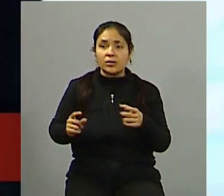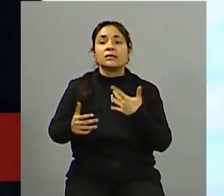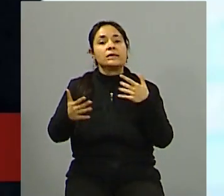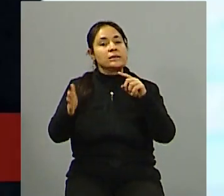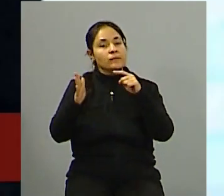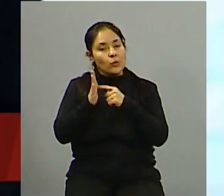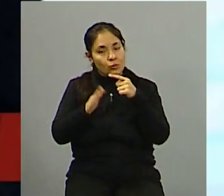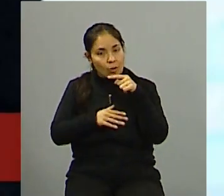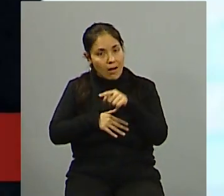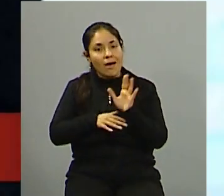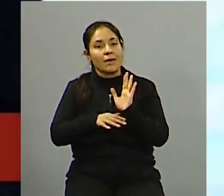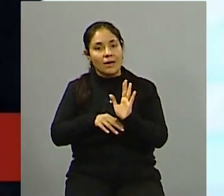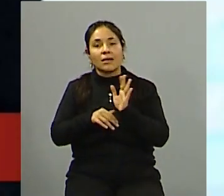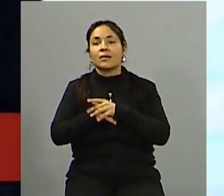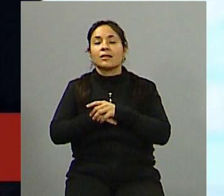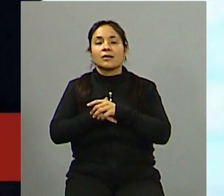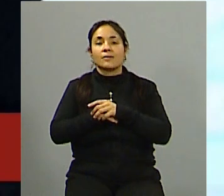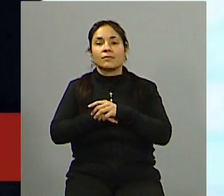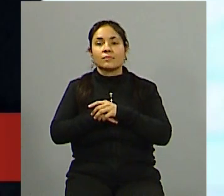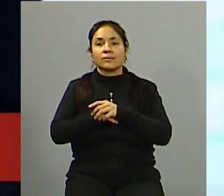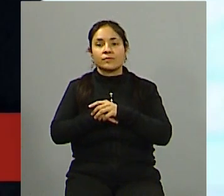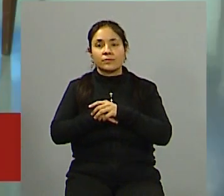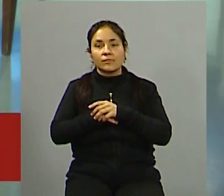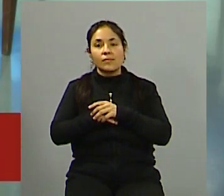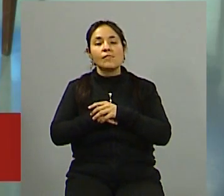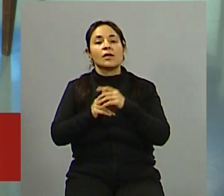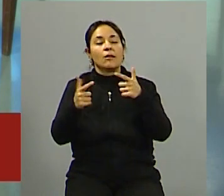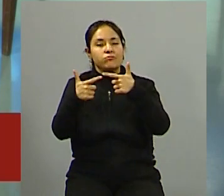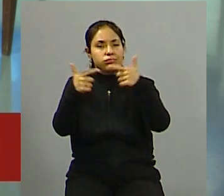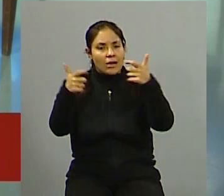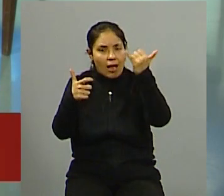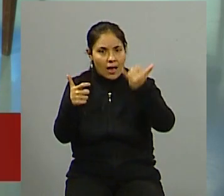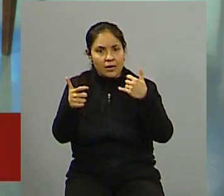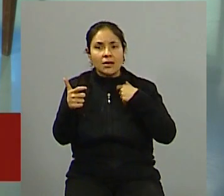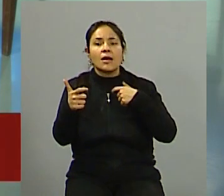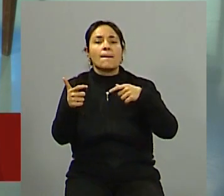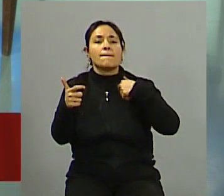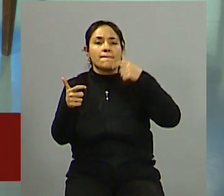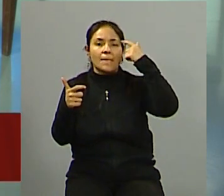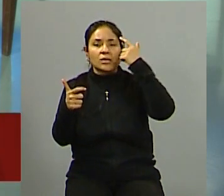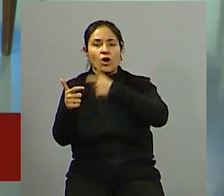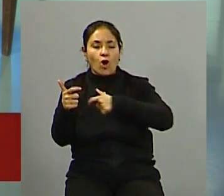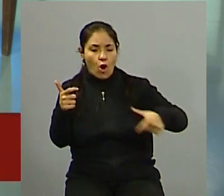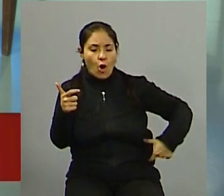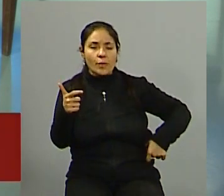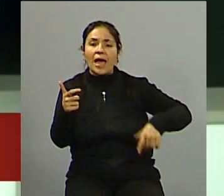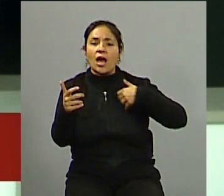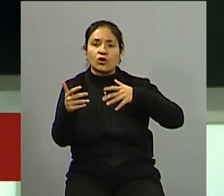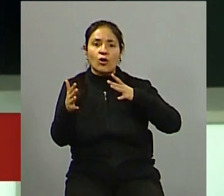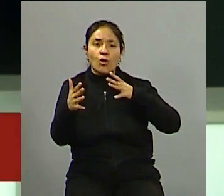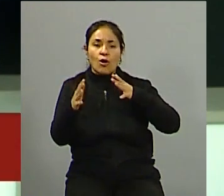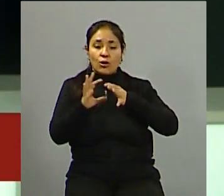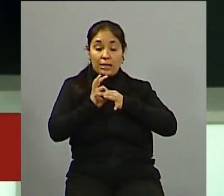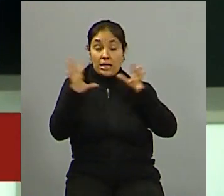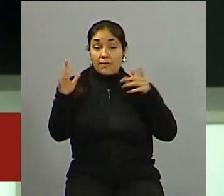muestra una diferencia o un enfrentamiento que hay entre los que tienen una visión del Estado más autonómica desde sus partes